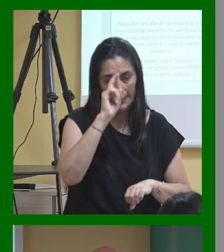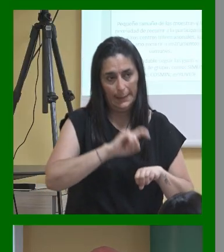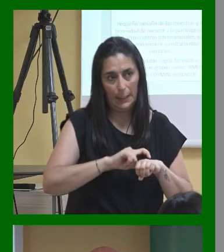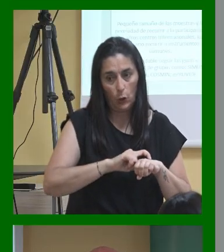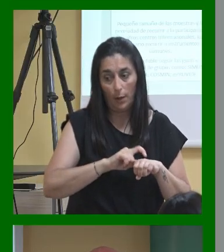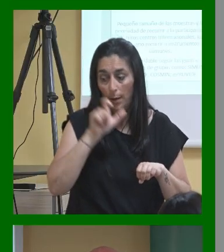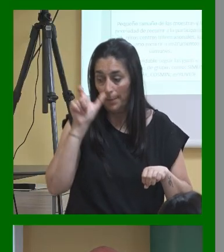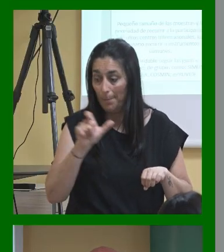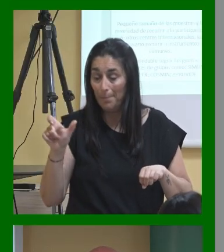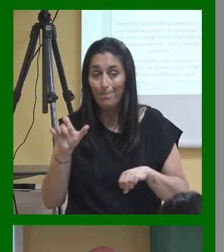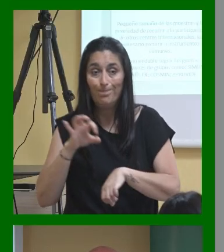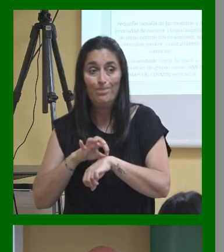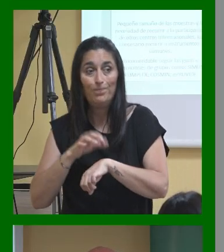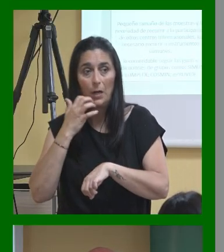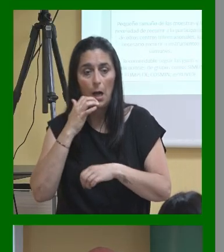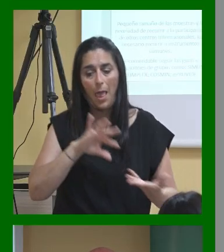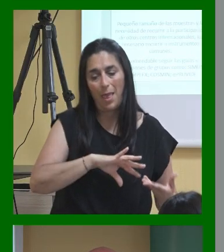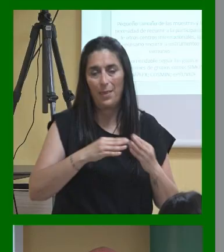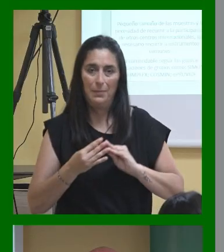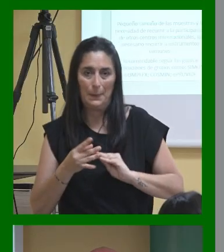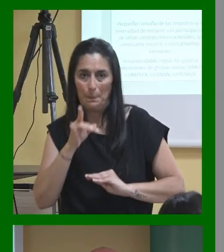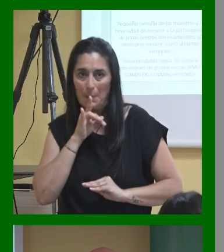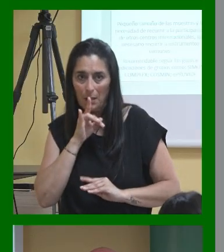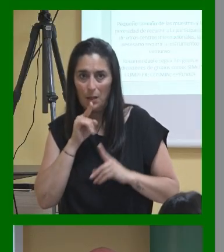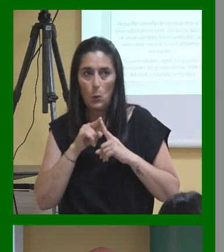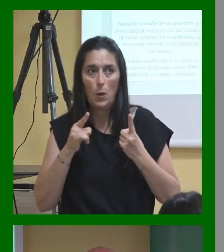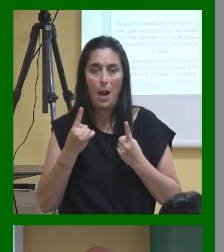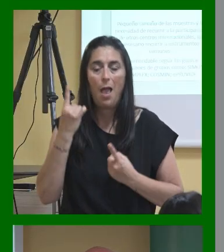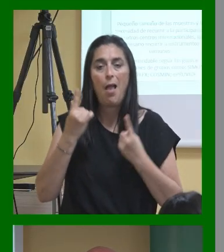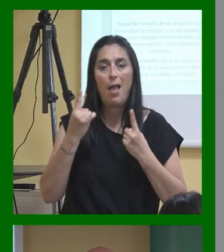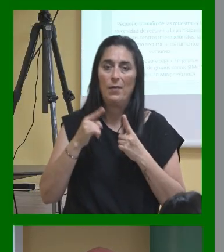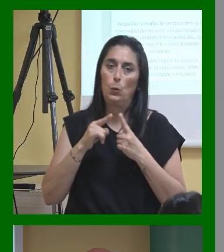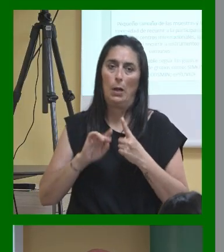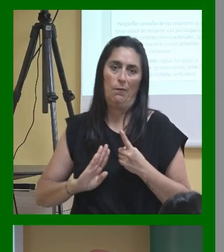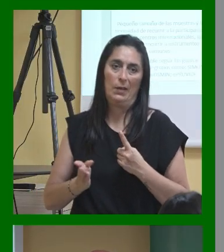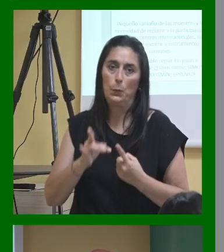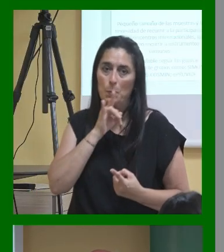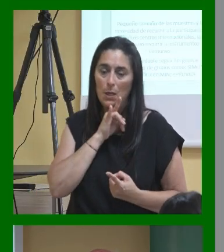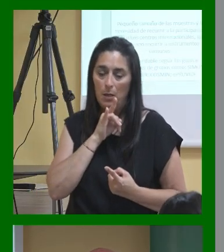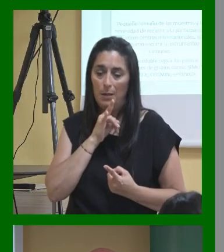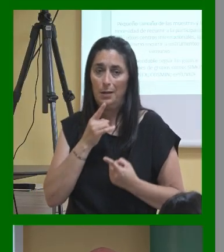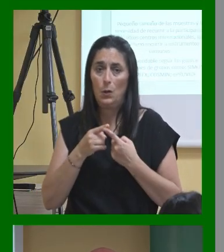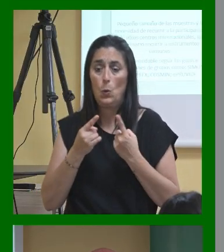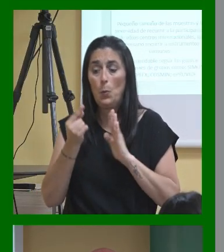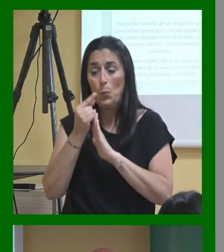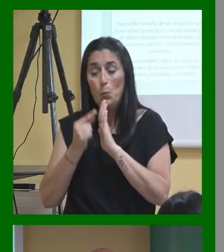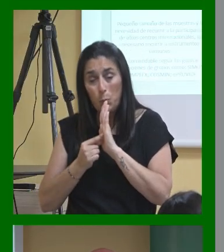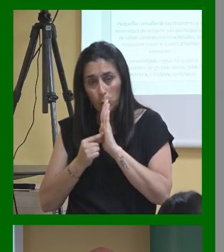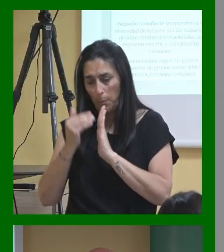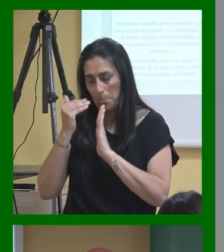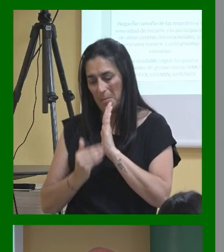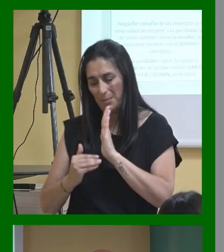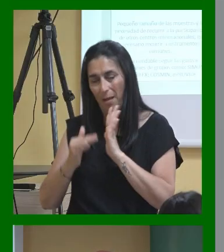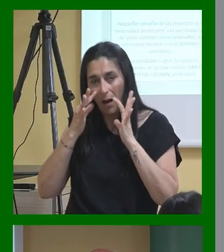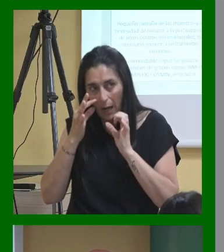la población de las enfermedades raras, artificialmente producen efectos suelo de puntuaciones. Es decir, muchos de ellos te dan una puntuación más baja de la real.